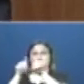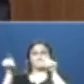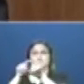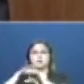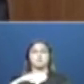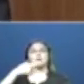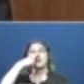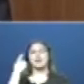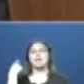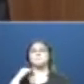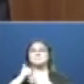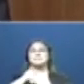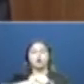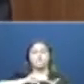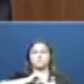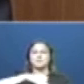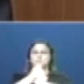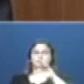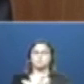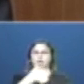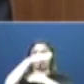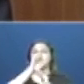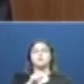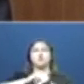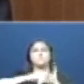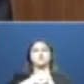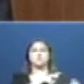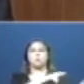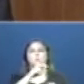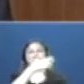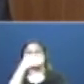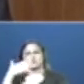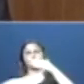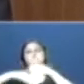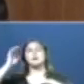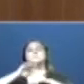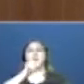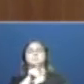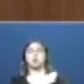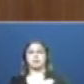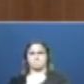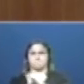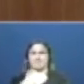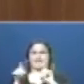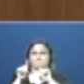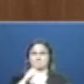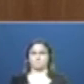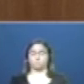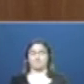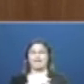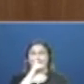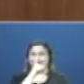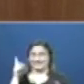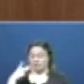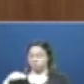permitieron atender a más de 900 proyectos de creación de empresas antes de finalizar este año impulsaremos un programa de